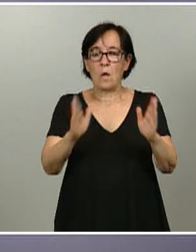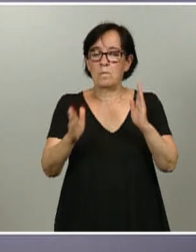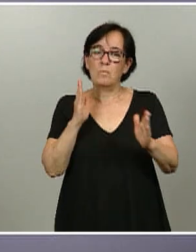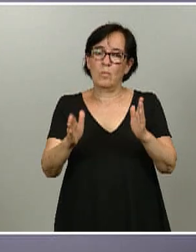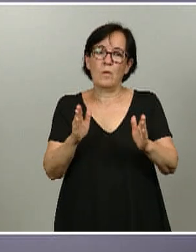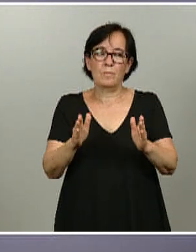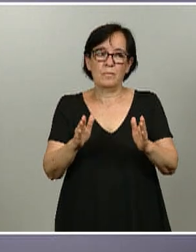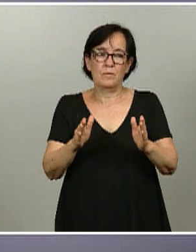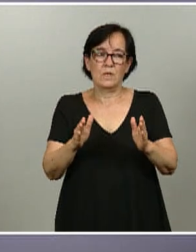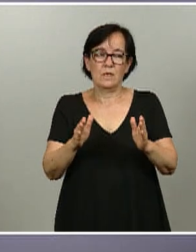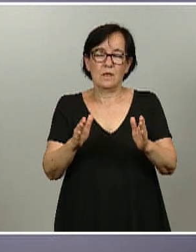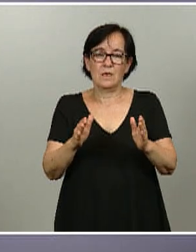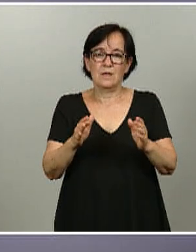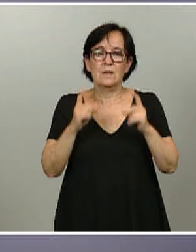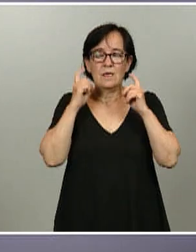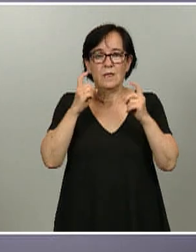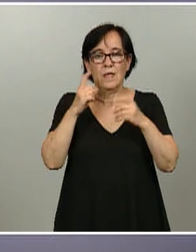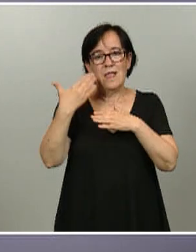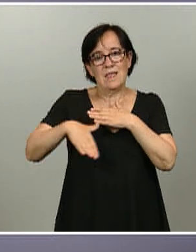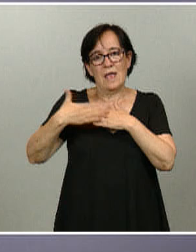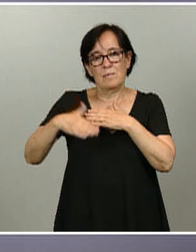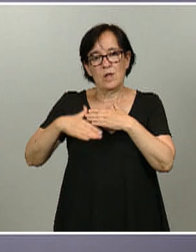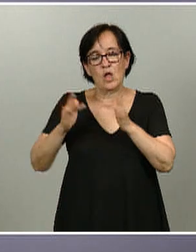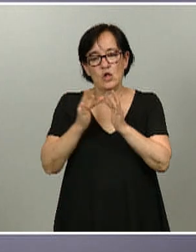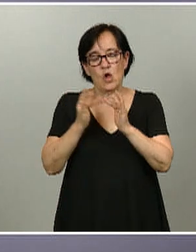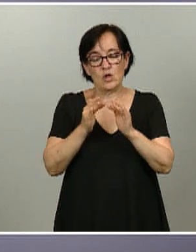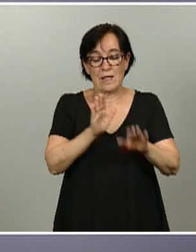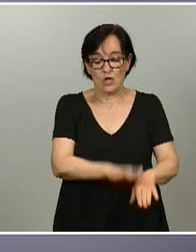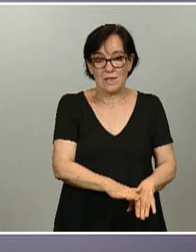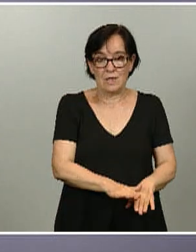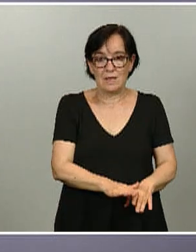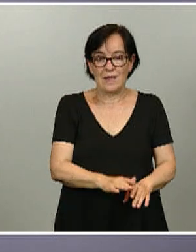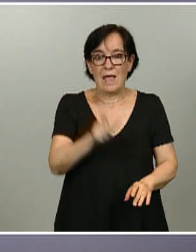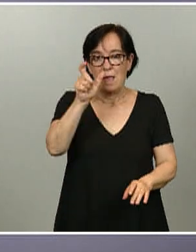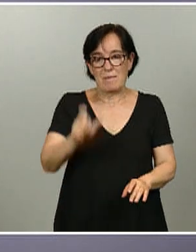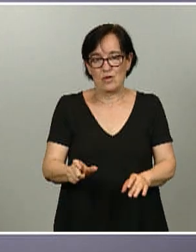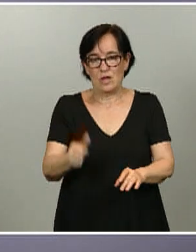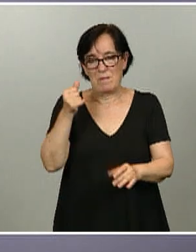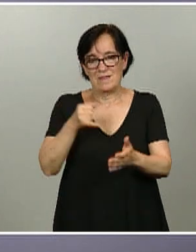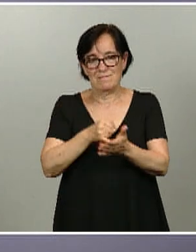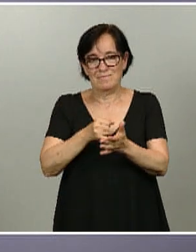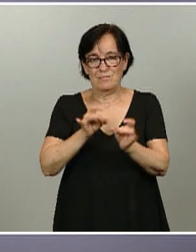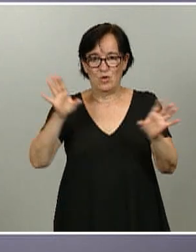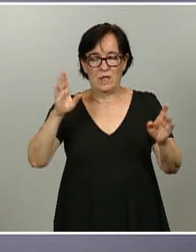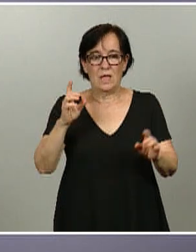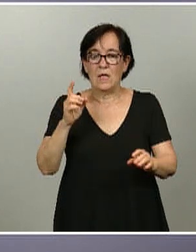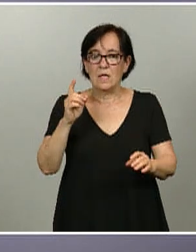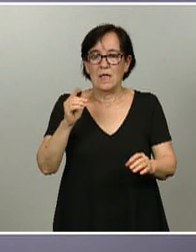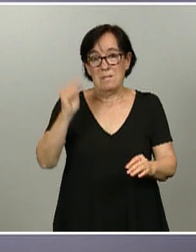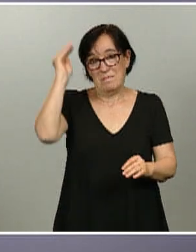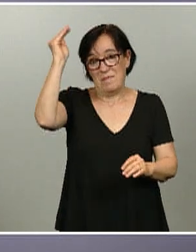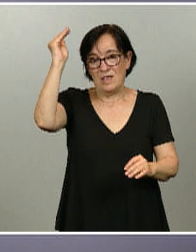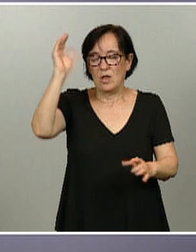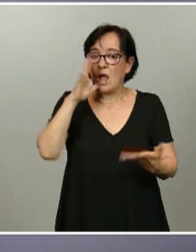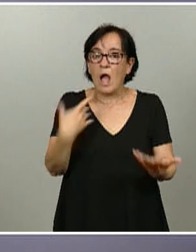se trata de limitar el contacto entre niños y personas vulnerables. Pero ya les digo que ahora mismo no soy